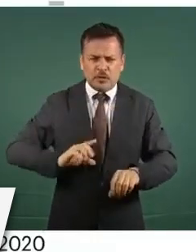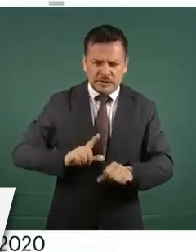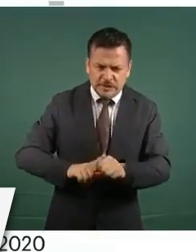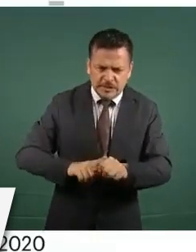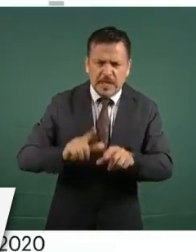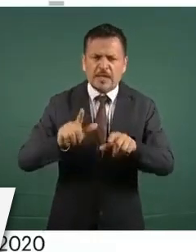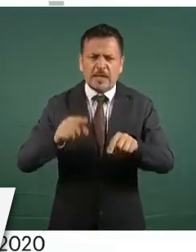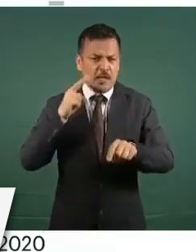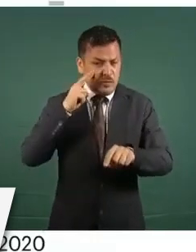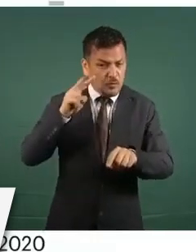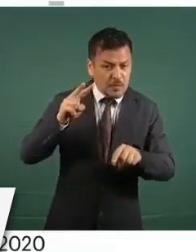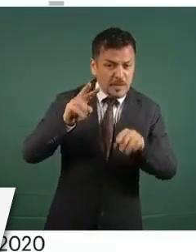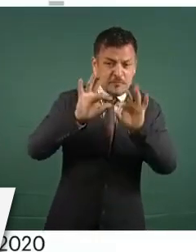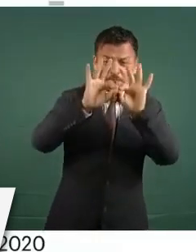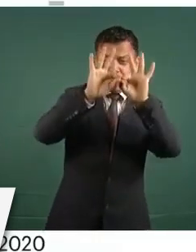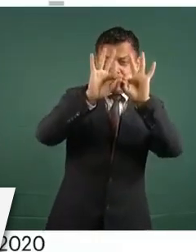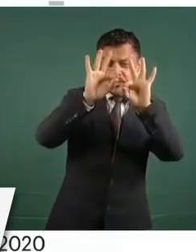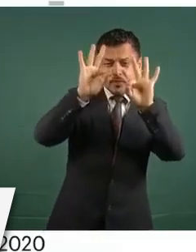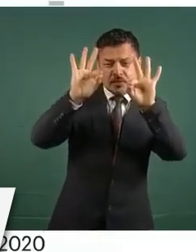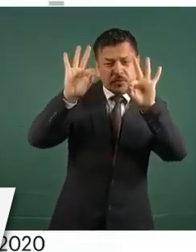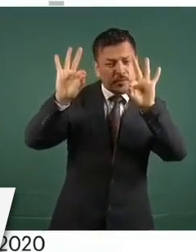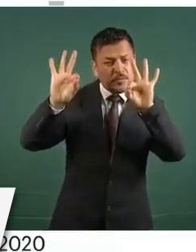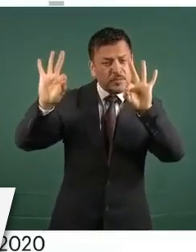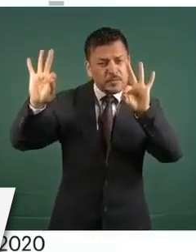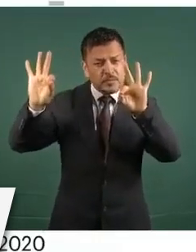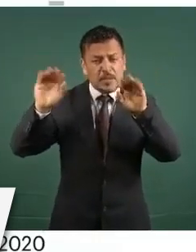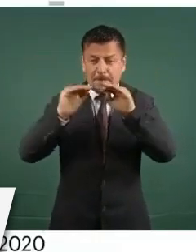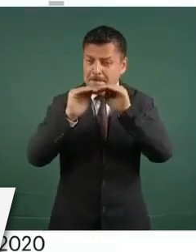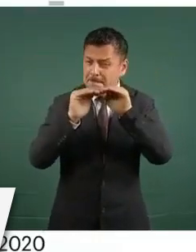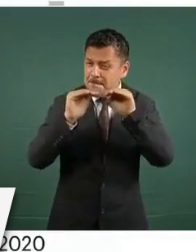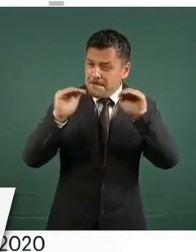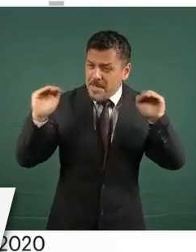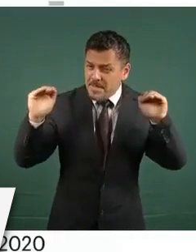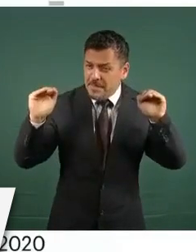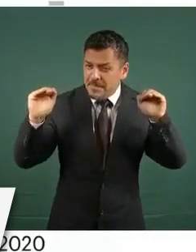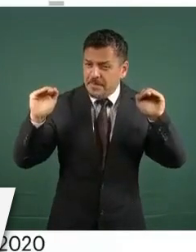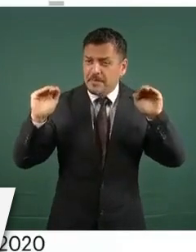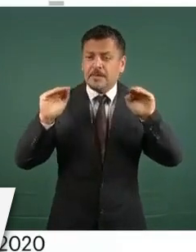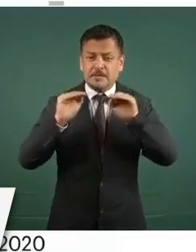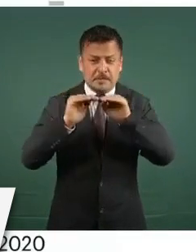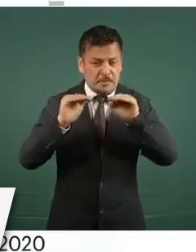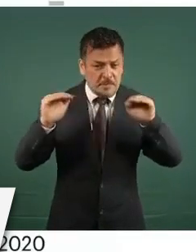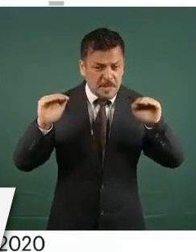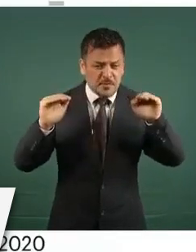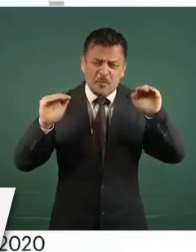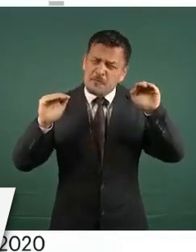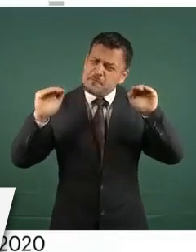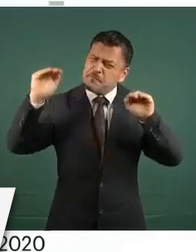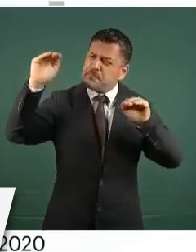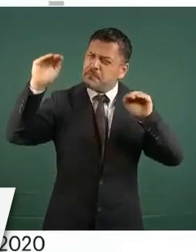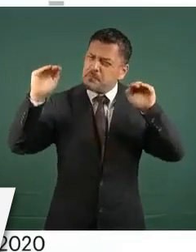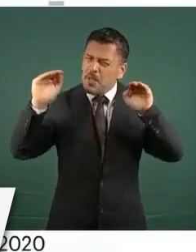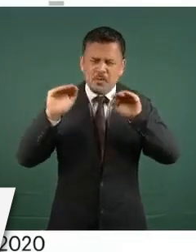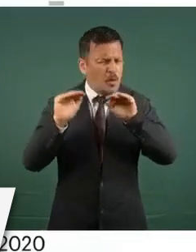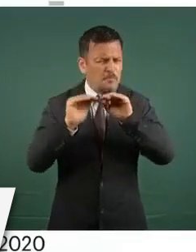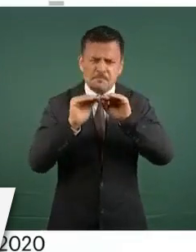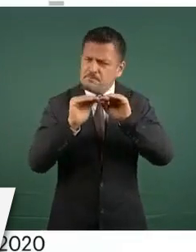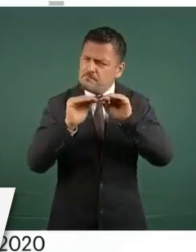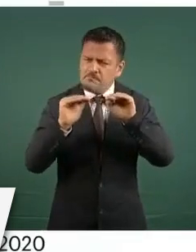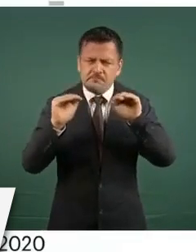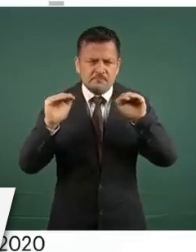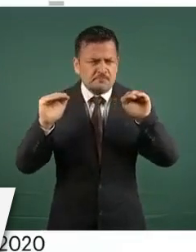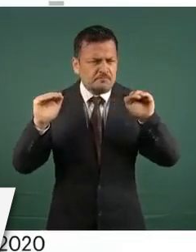en su pantalla ustedes ven como casi a la mitad se reduce la tendencia de la incidencia delictiva desde el